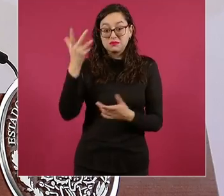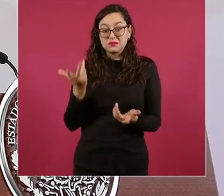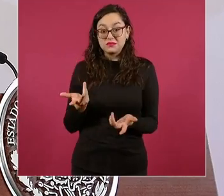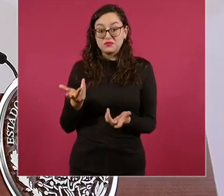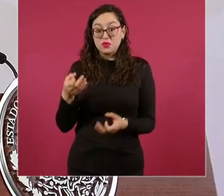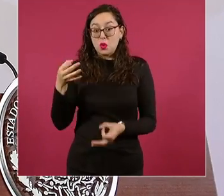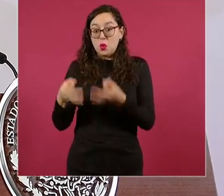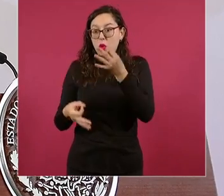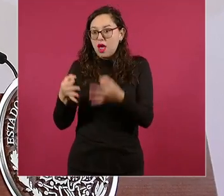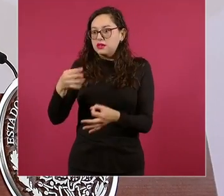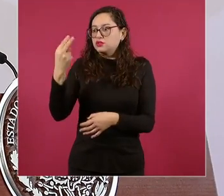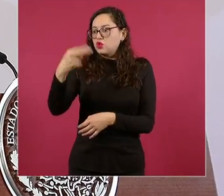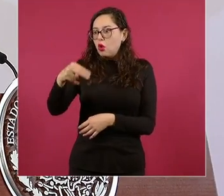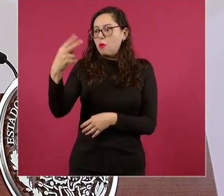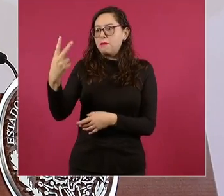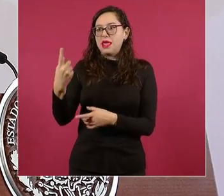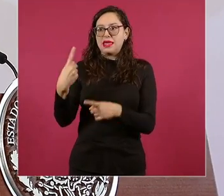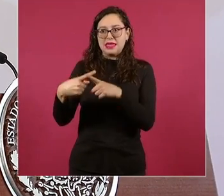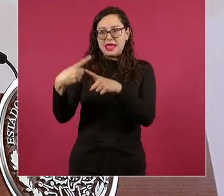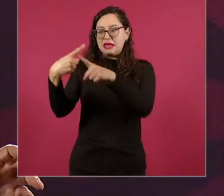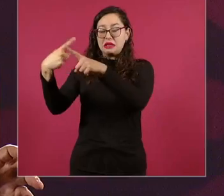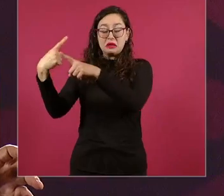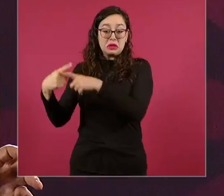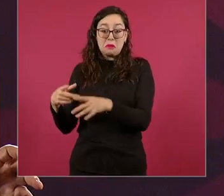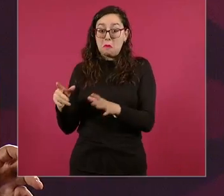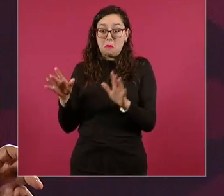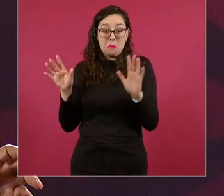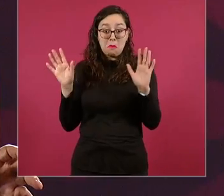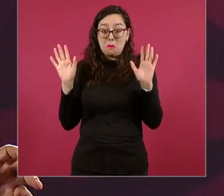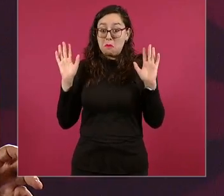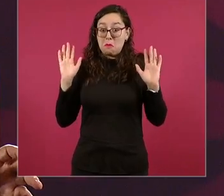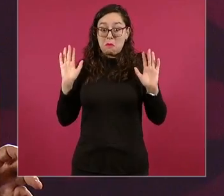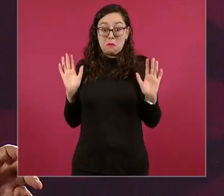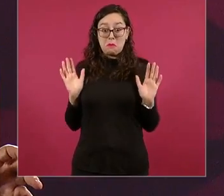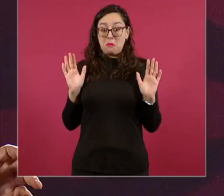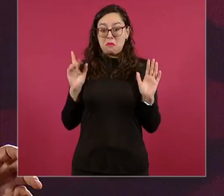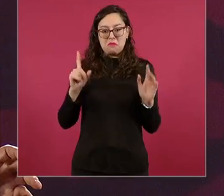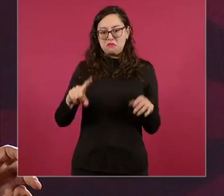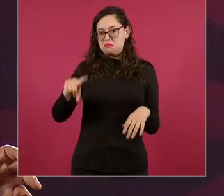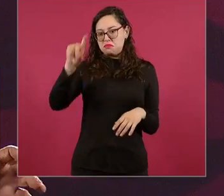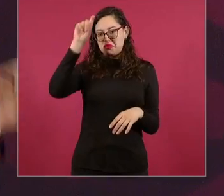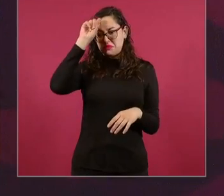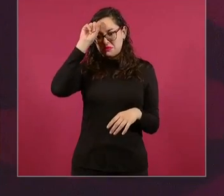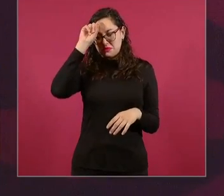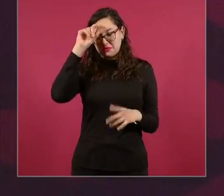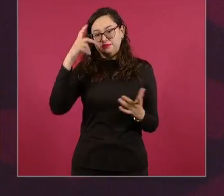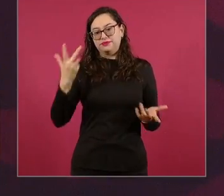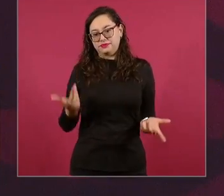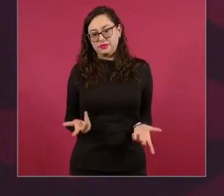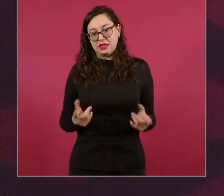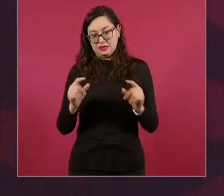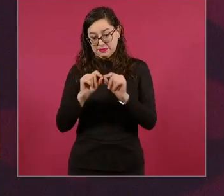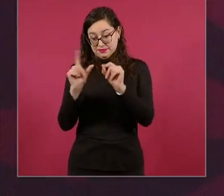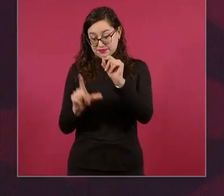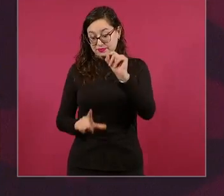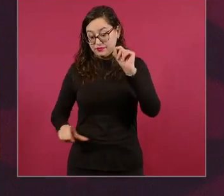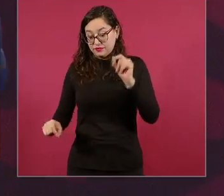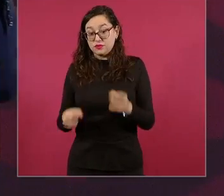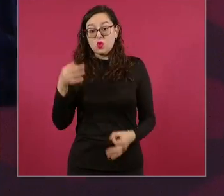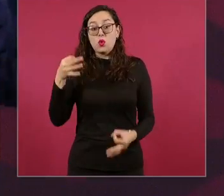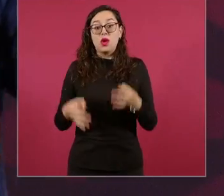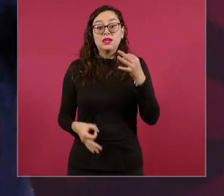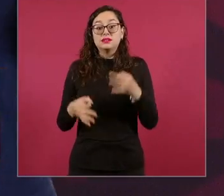conozca a los jueces, son más de mil y